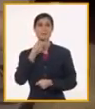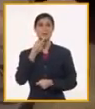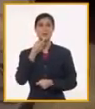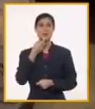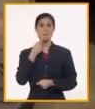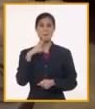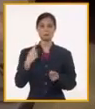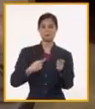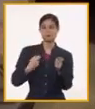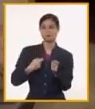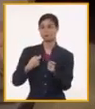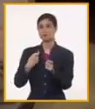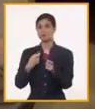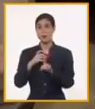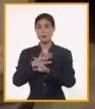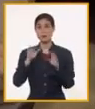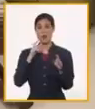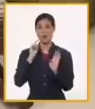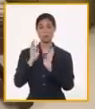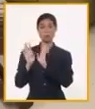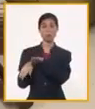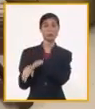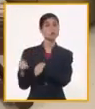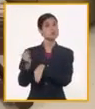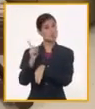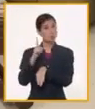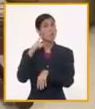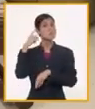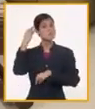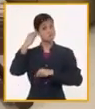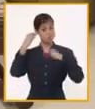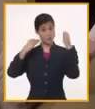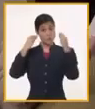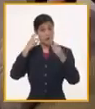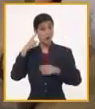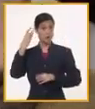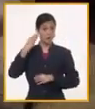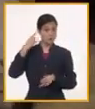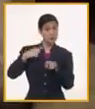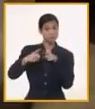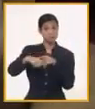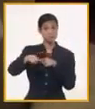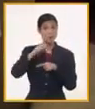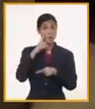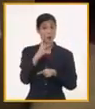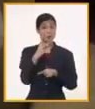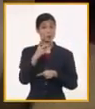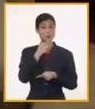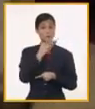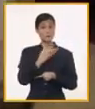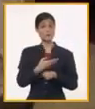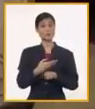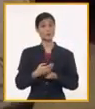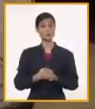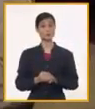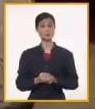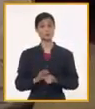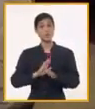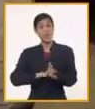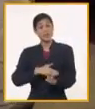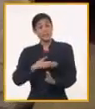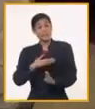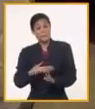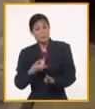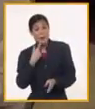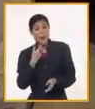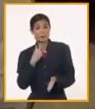se preocupaba y se ocupaba, pero no con la intensidad que después lo pudo hacer. Pero